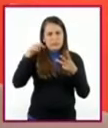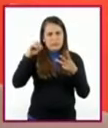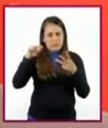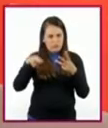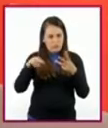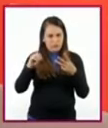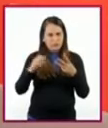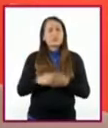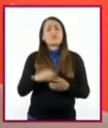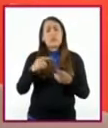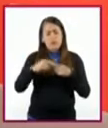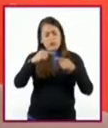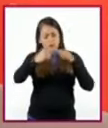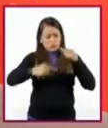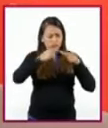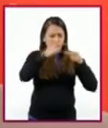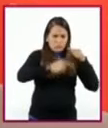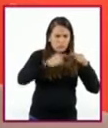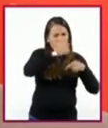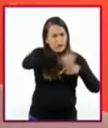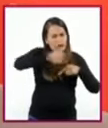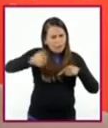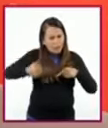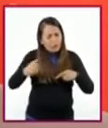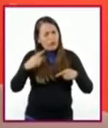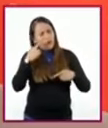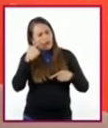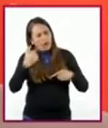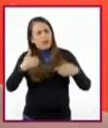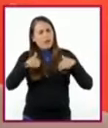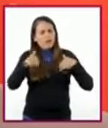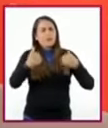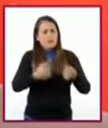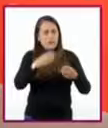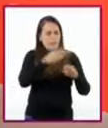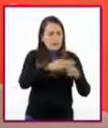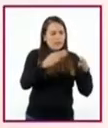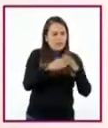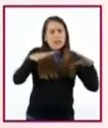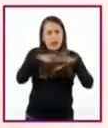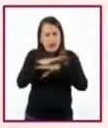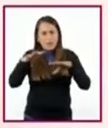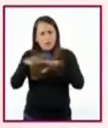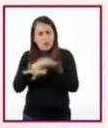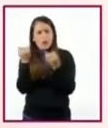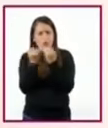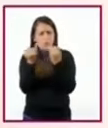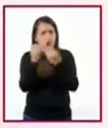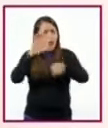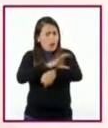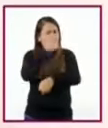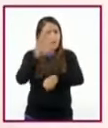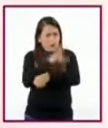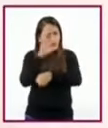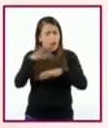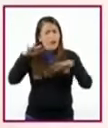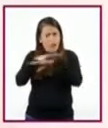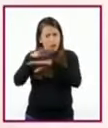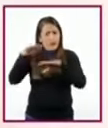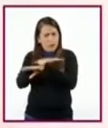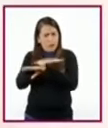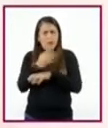que comprendan su importancia en la transformación de la materia y la energía. Trataremos de hacerlo de